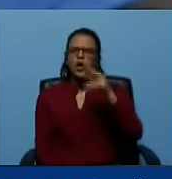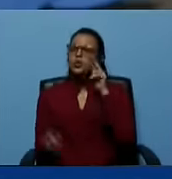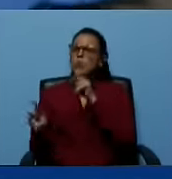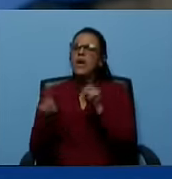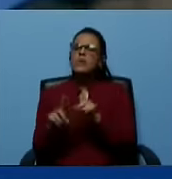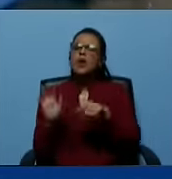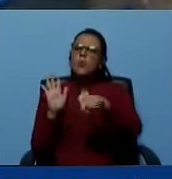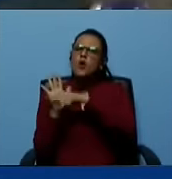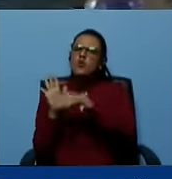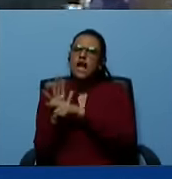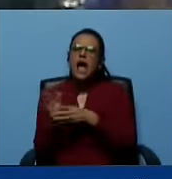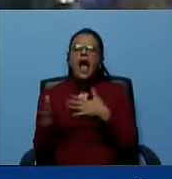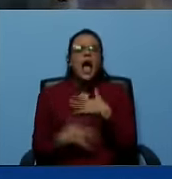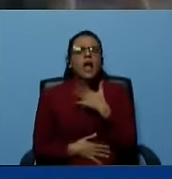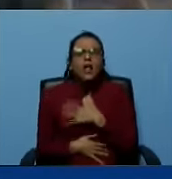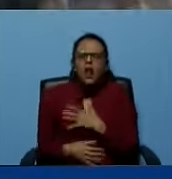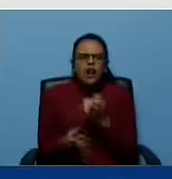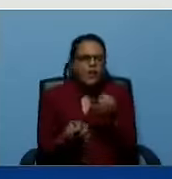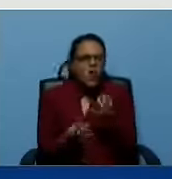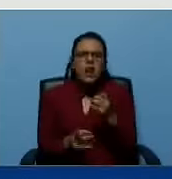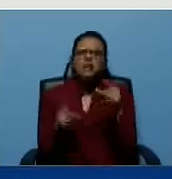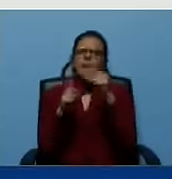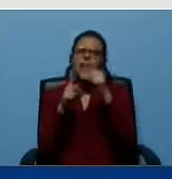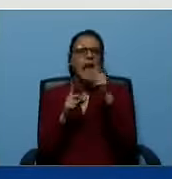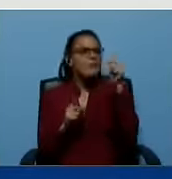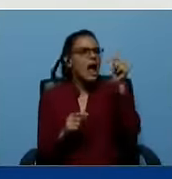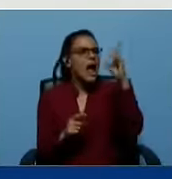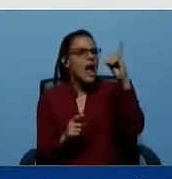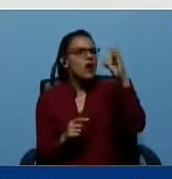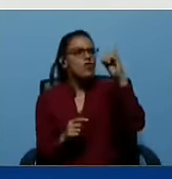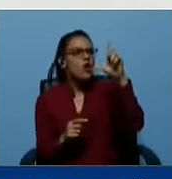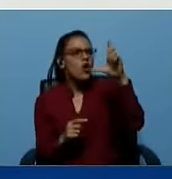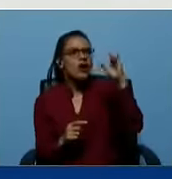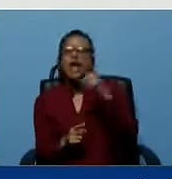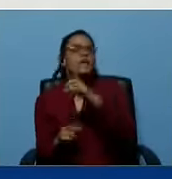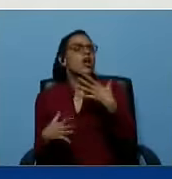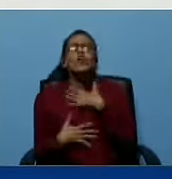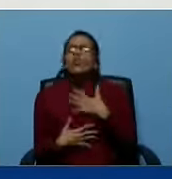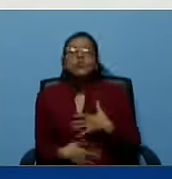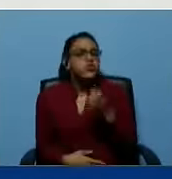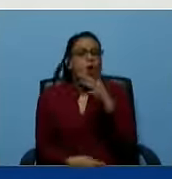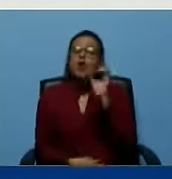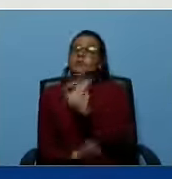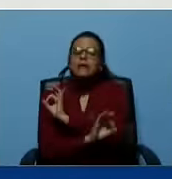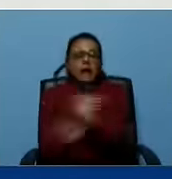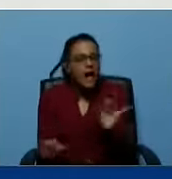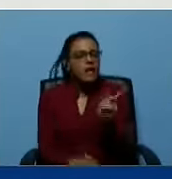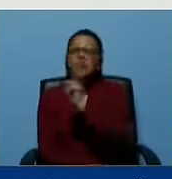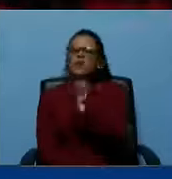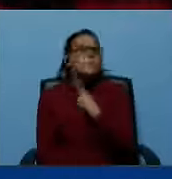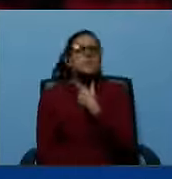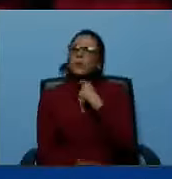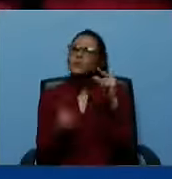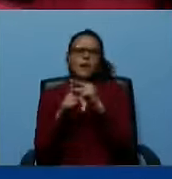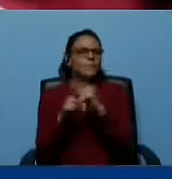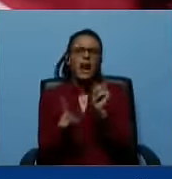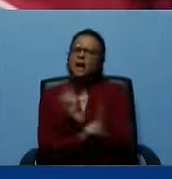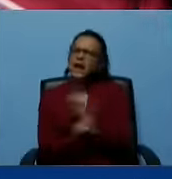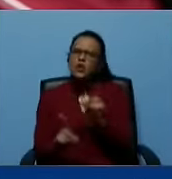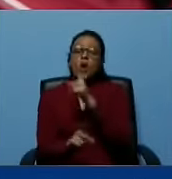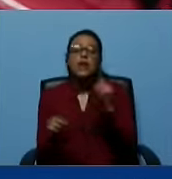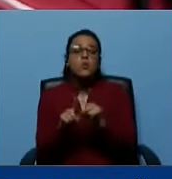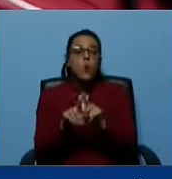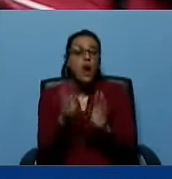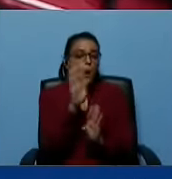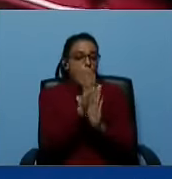negativo? No, él adolece, ella adolece. Ella no adolece de nada, ni él adolece de nada. Está